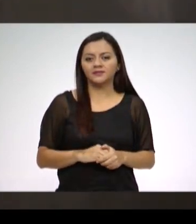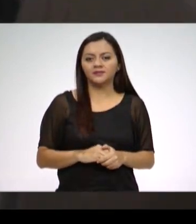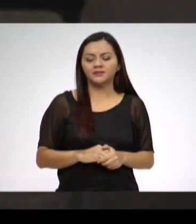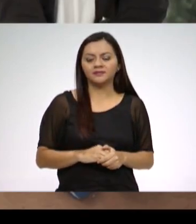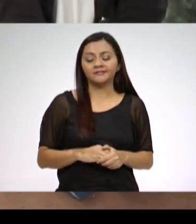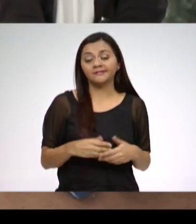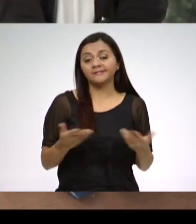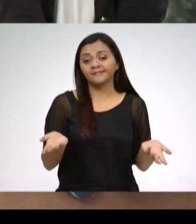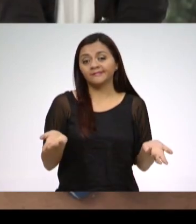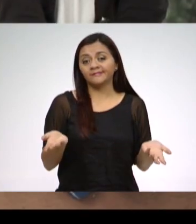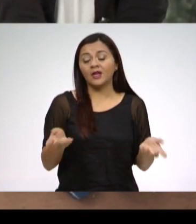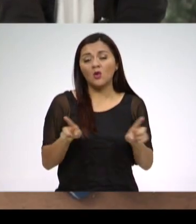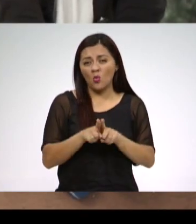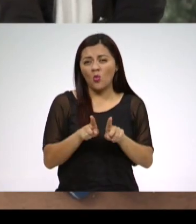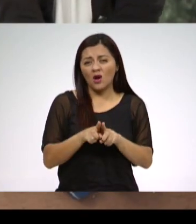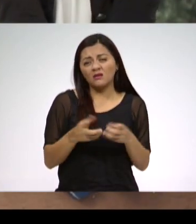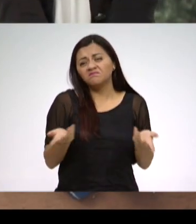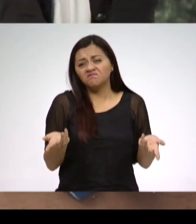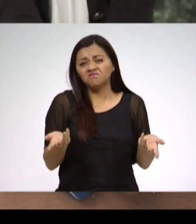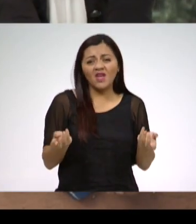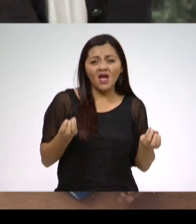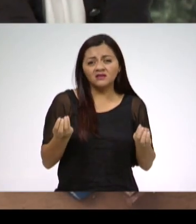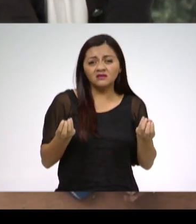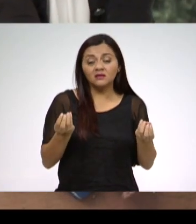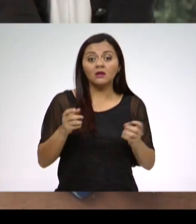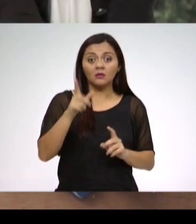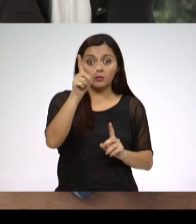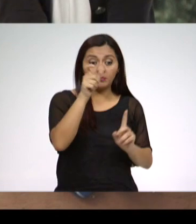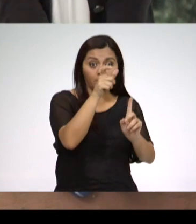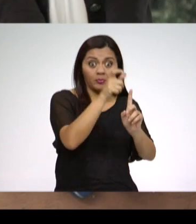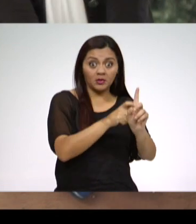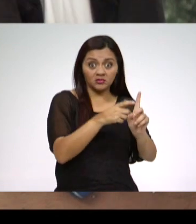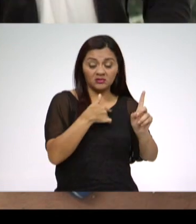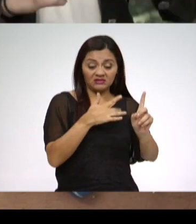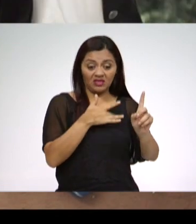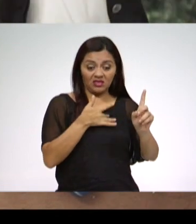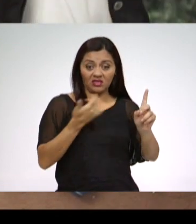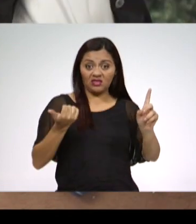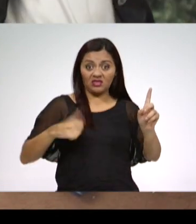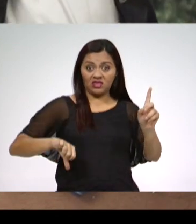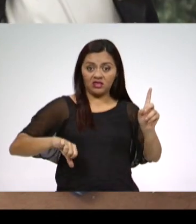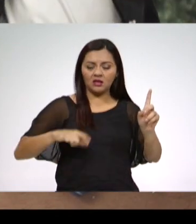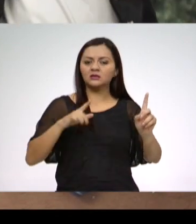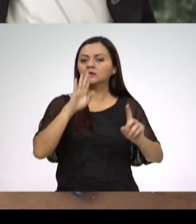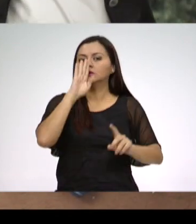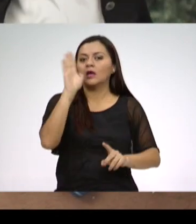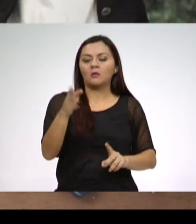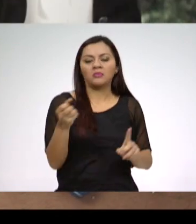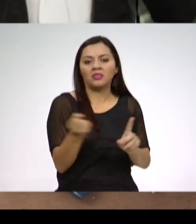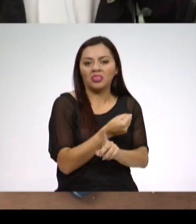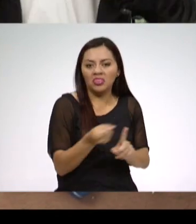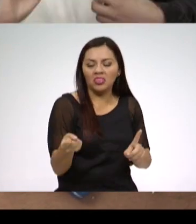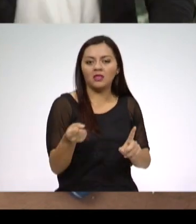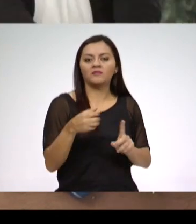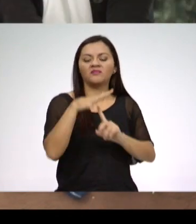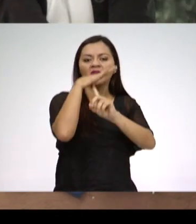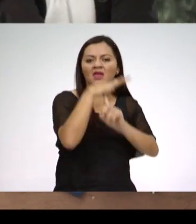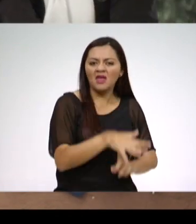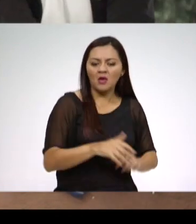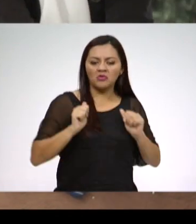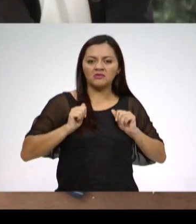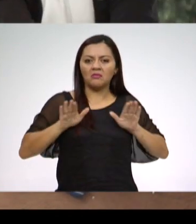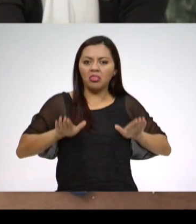Lo que comúnmente se hace es a la persona afectada tratarla mal, bajar su autoestima,